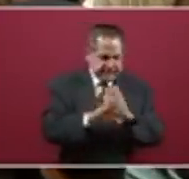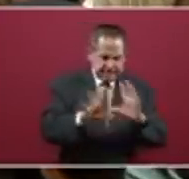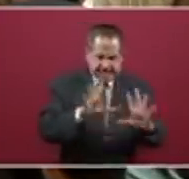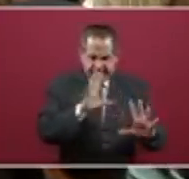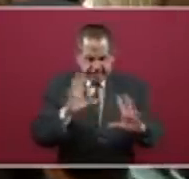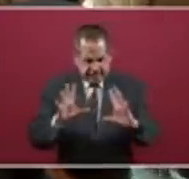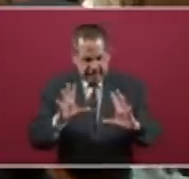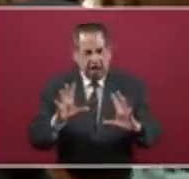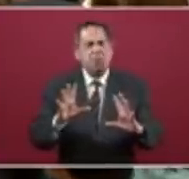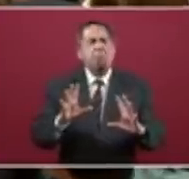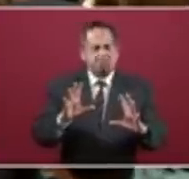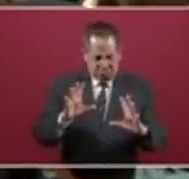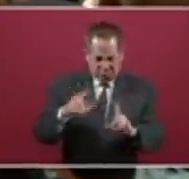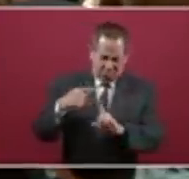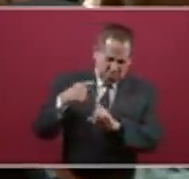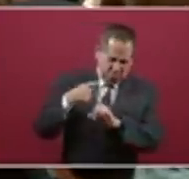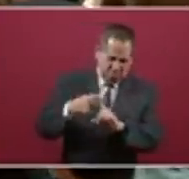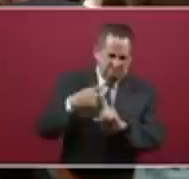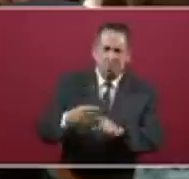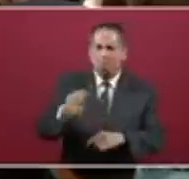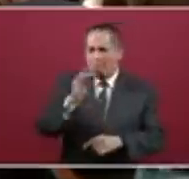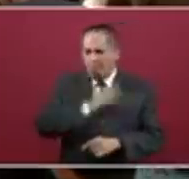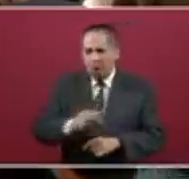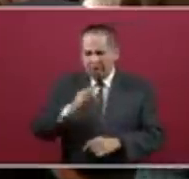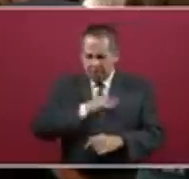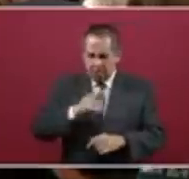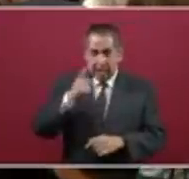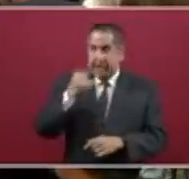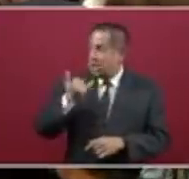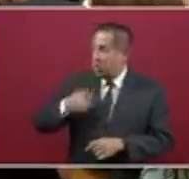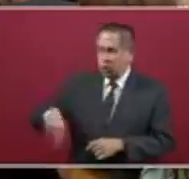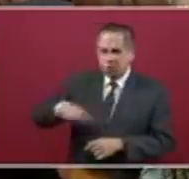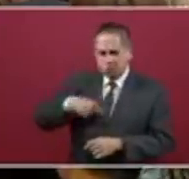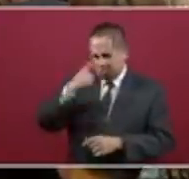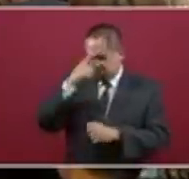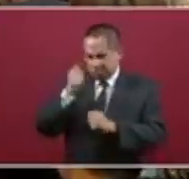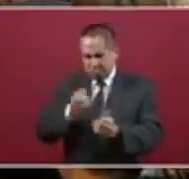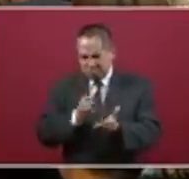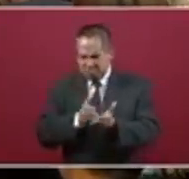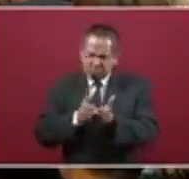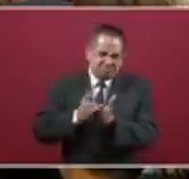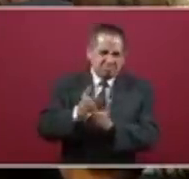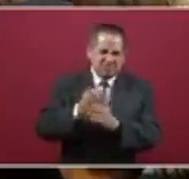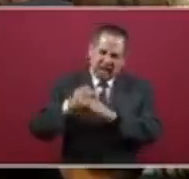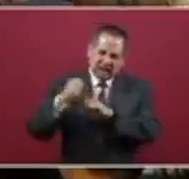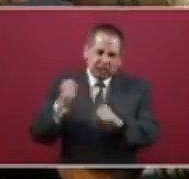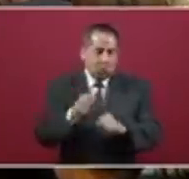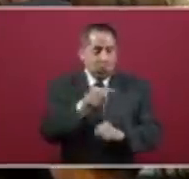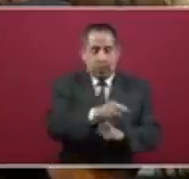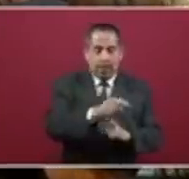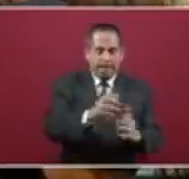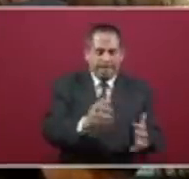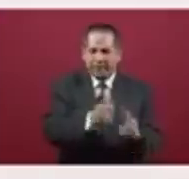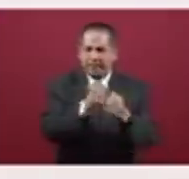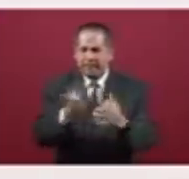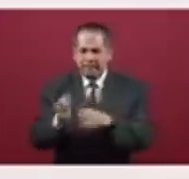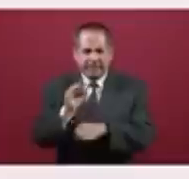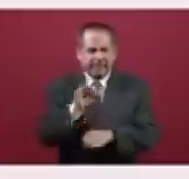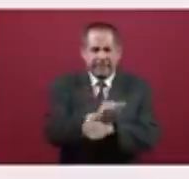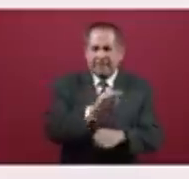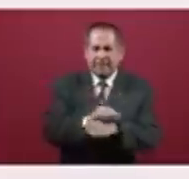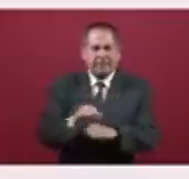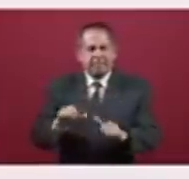favorables y la firme determinación de rescatar el sector energético